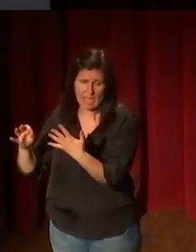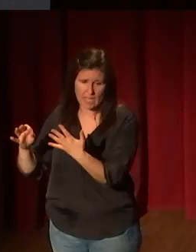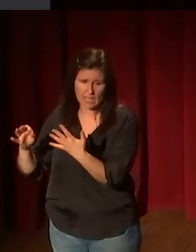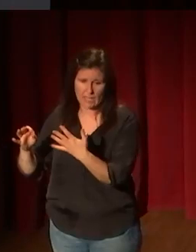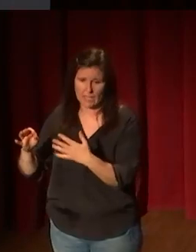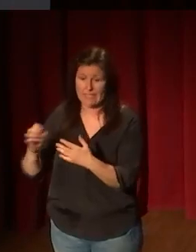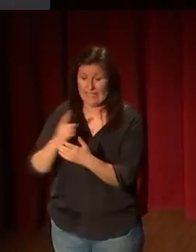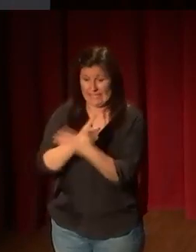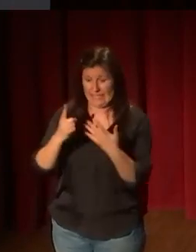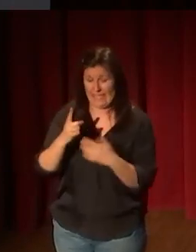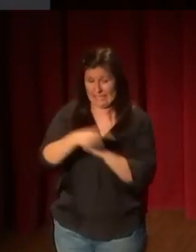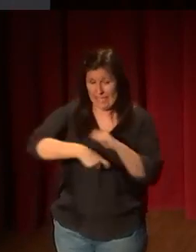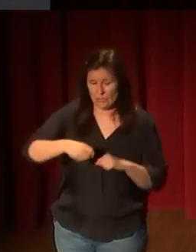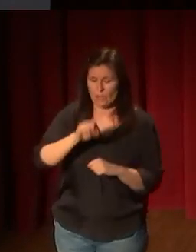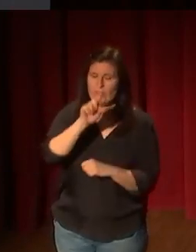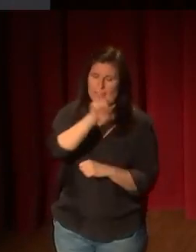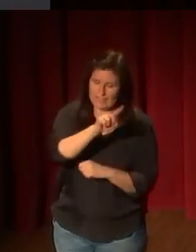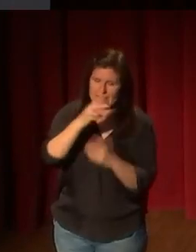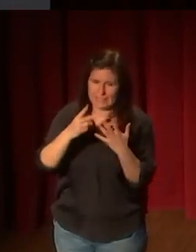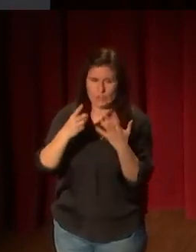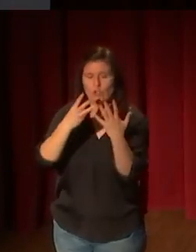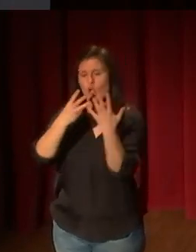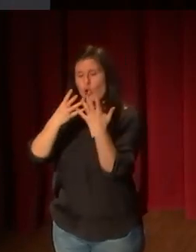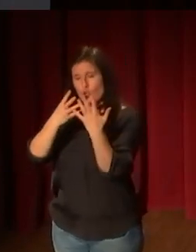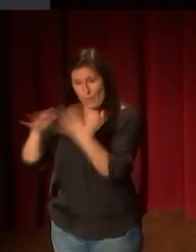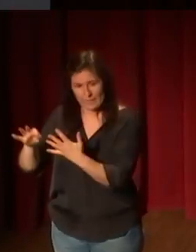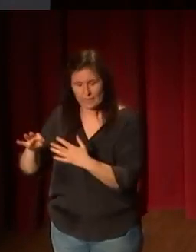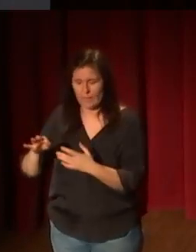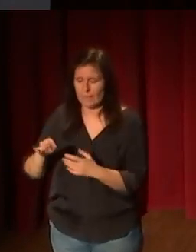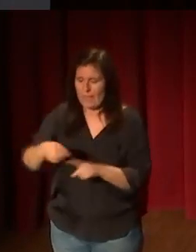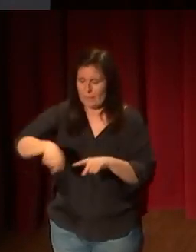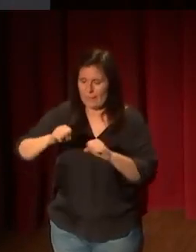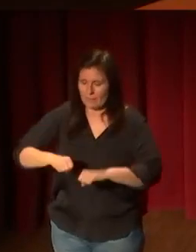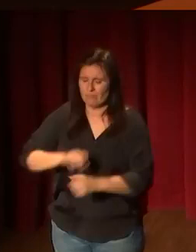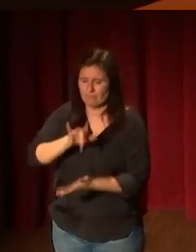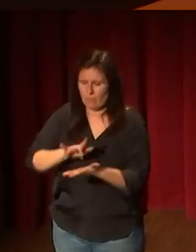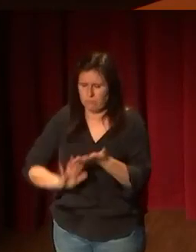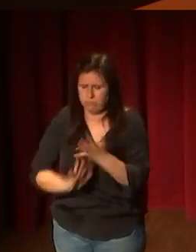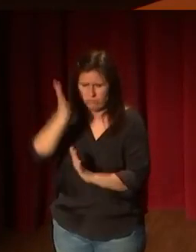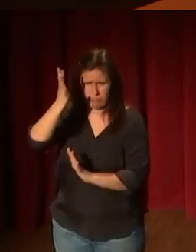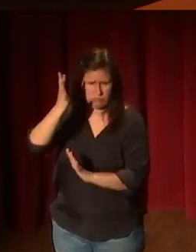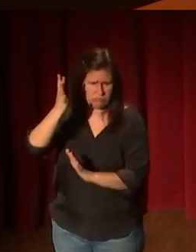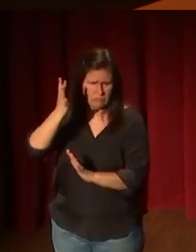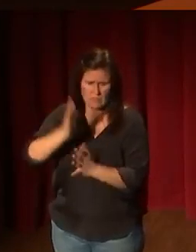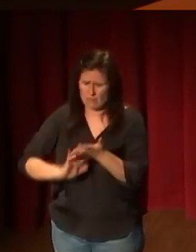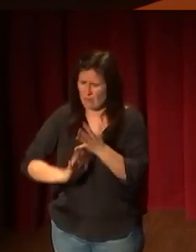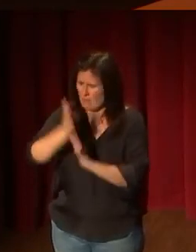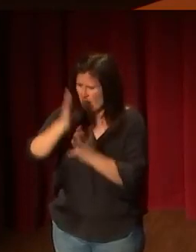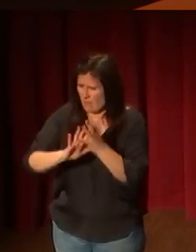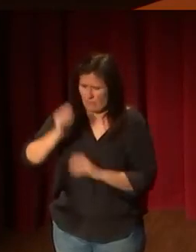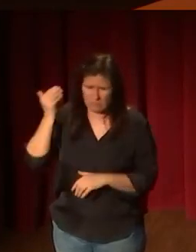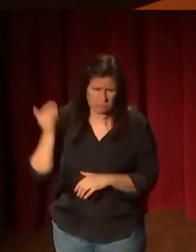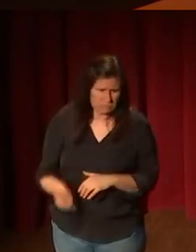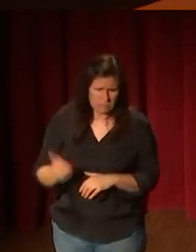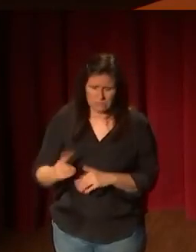16 de agosto de 1790 la plaza mayor sufre uno de los incendios más tremendos de